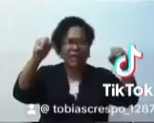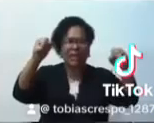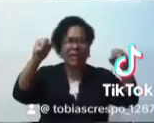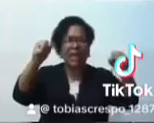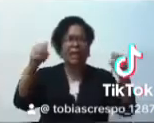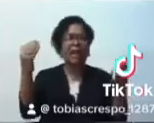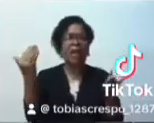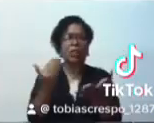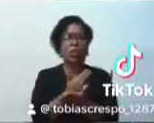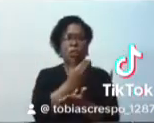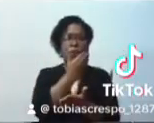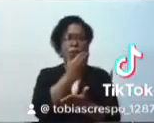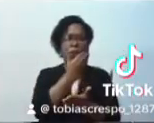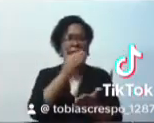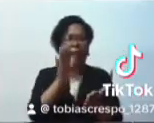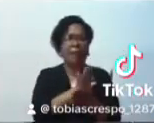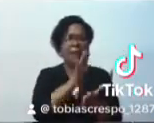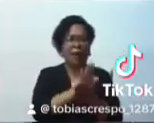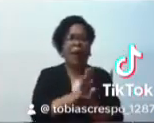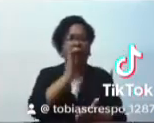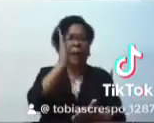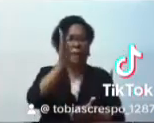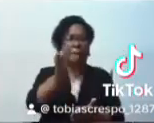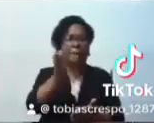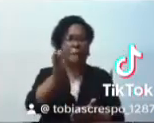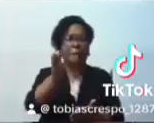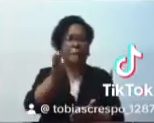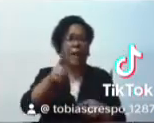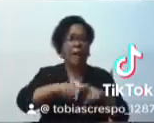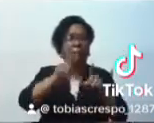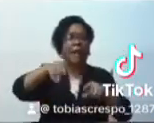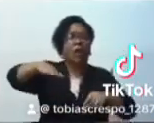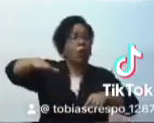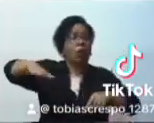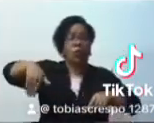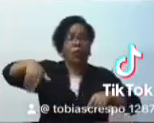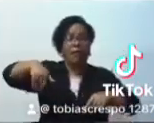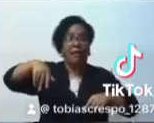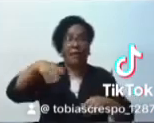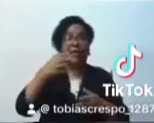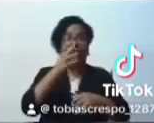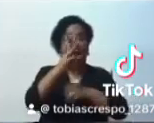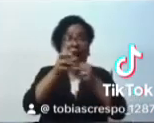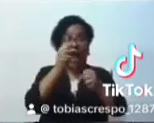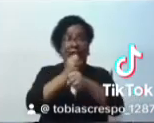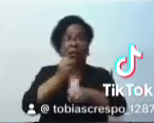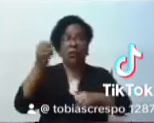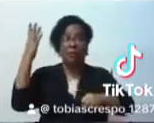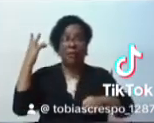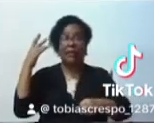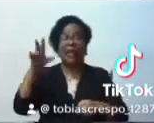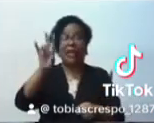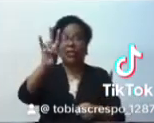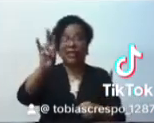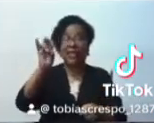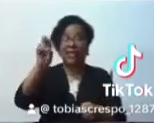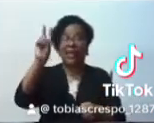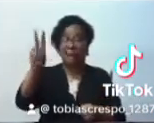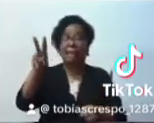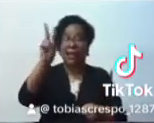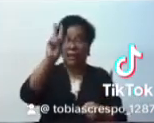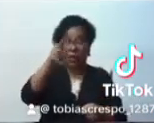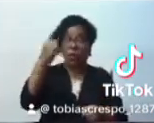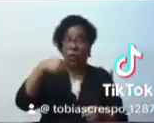escuelas, y le aprobamos una dispensa en una ley del candado jurídico. Pero no solamente